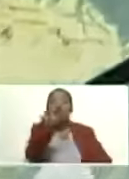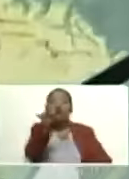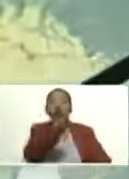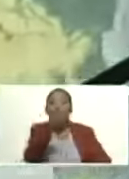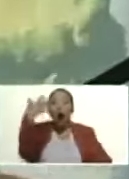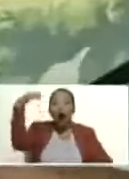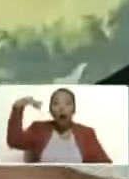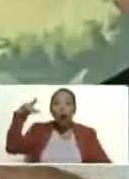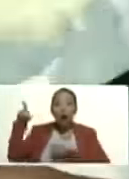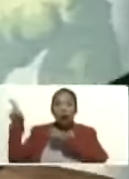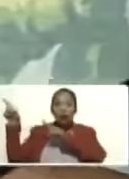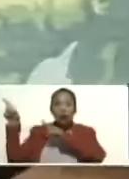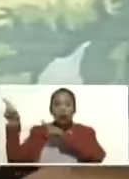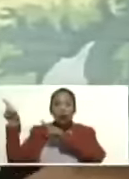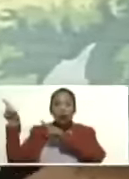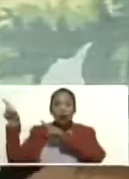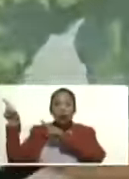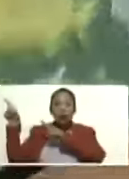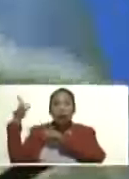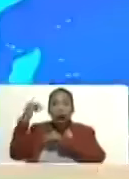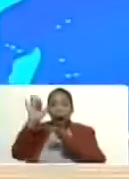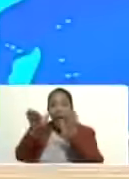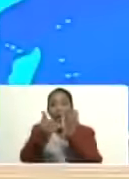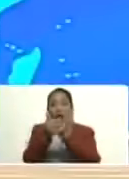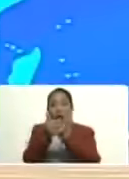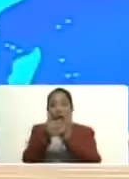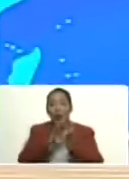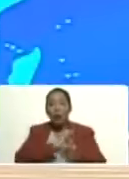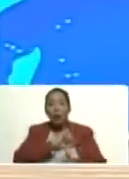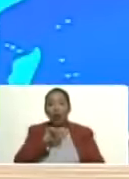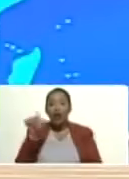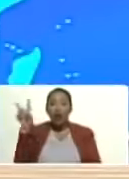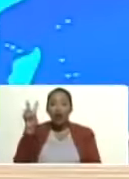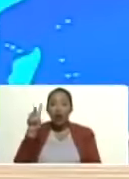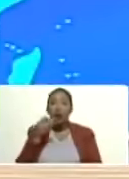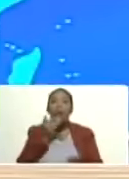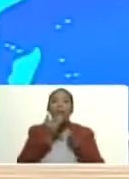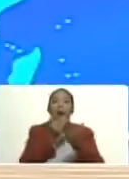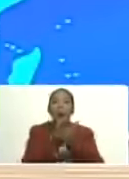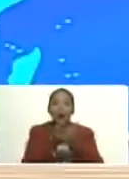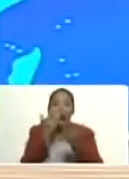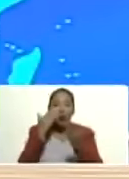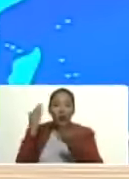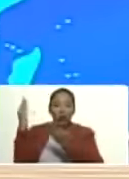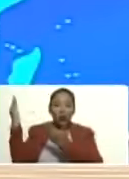Aquí está, en los límites del río Esequibo, con su permiso.